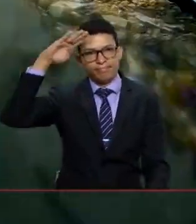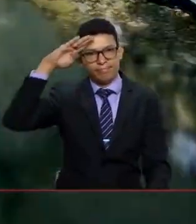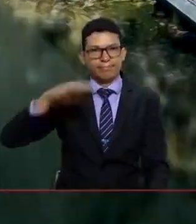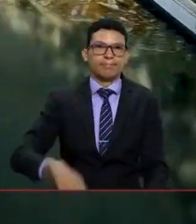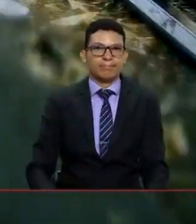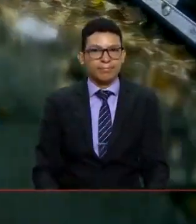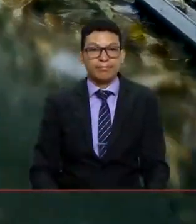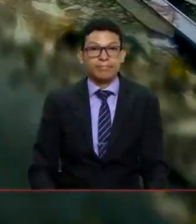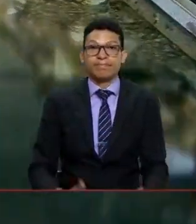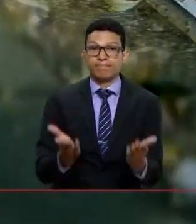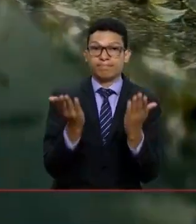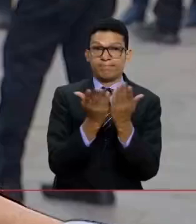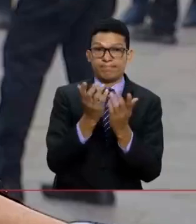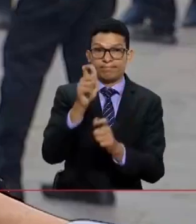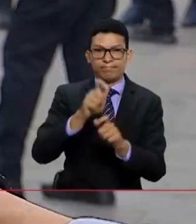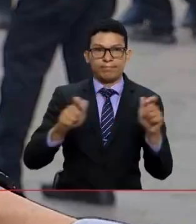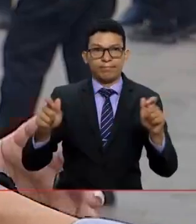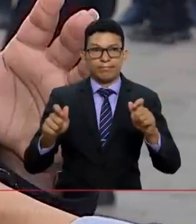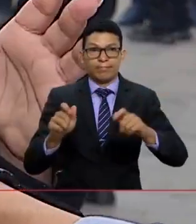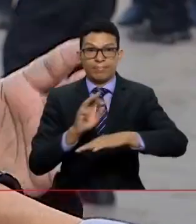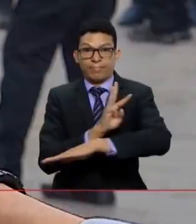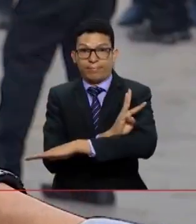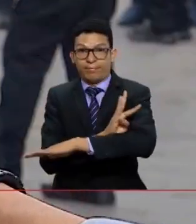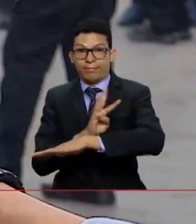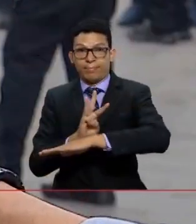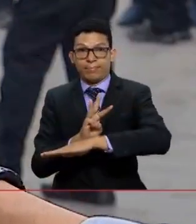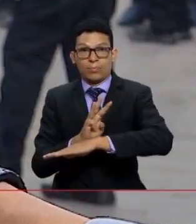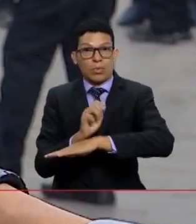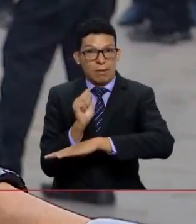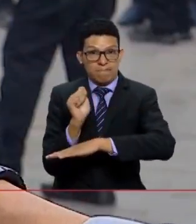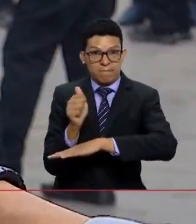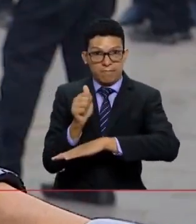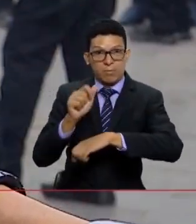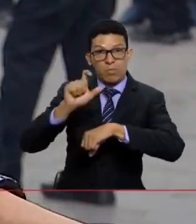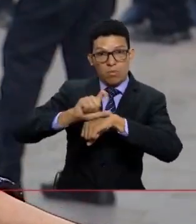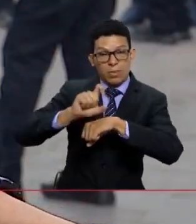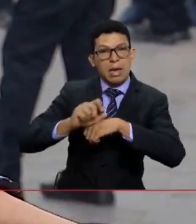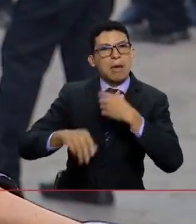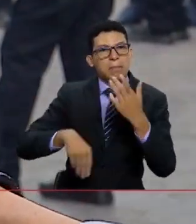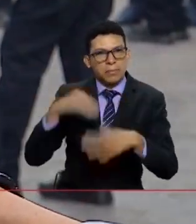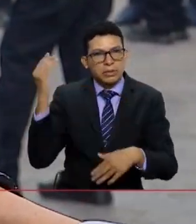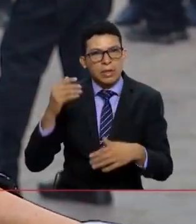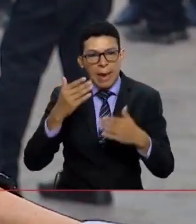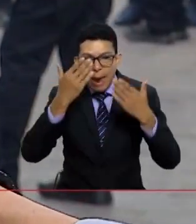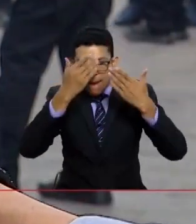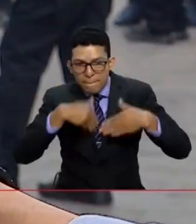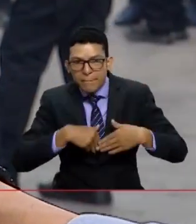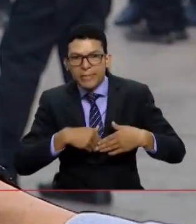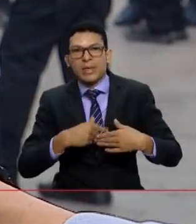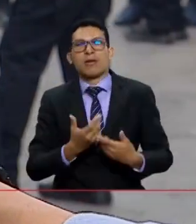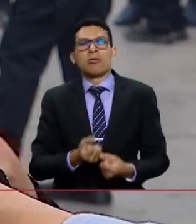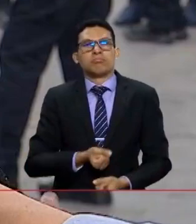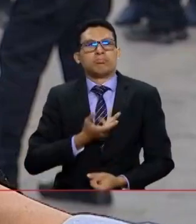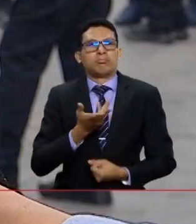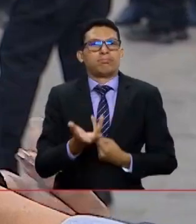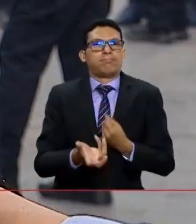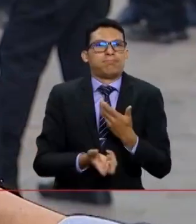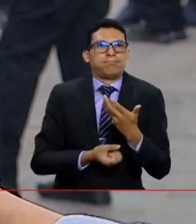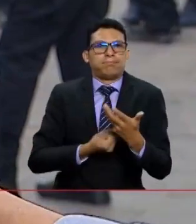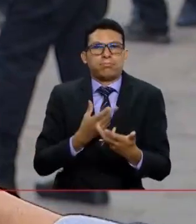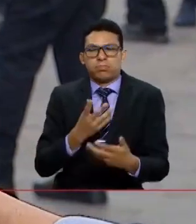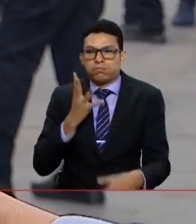estudiantes, a través de una página de misma institución educativa, empezaban a contar cómo era